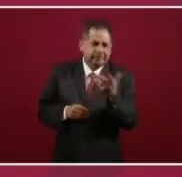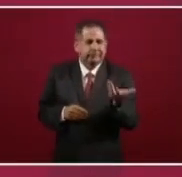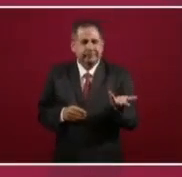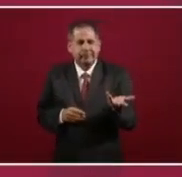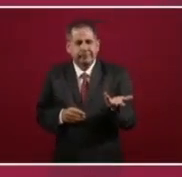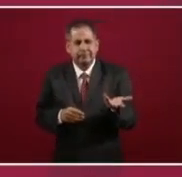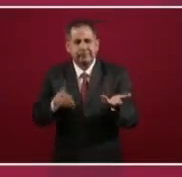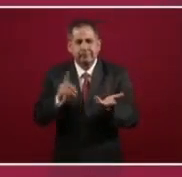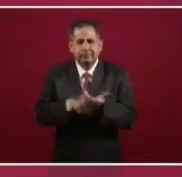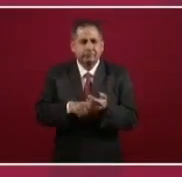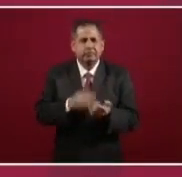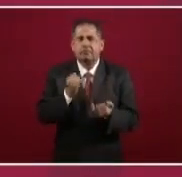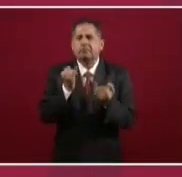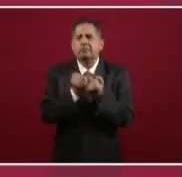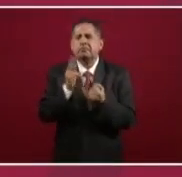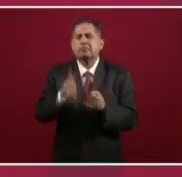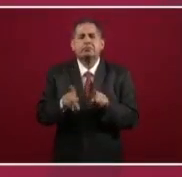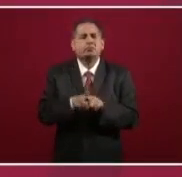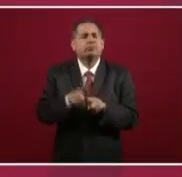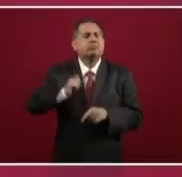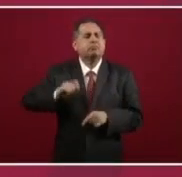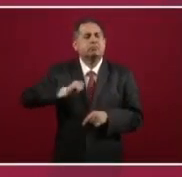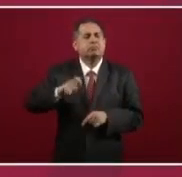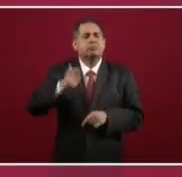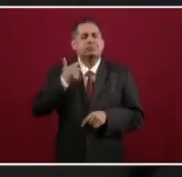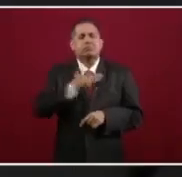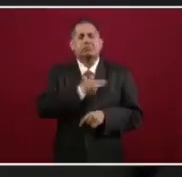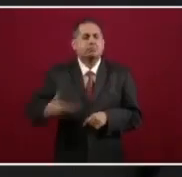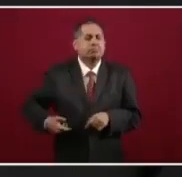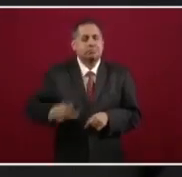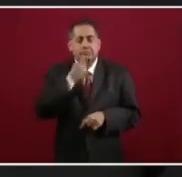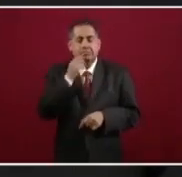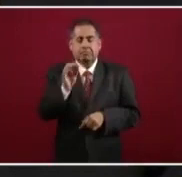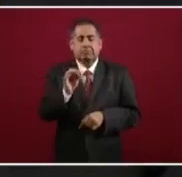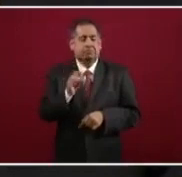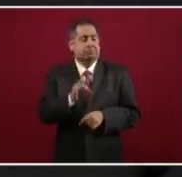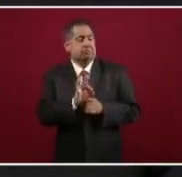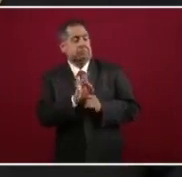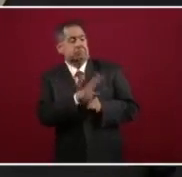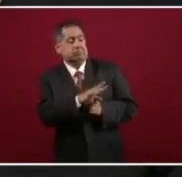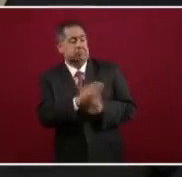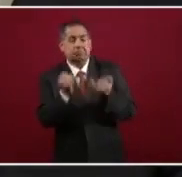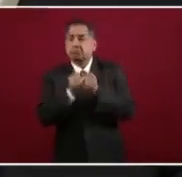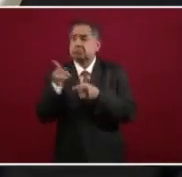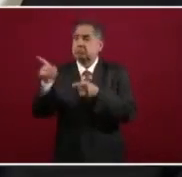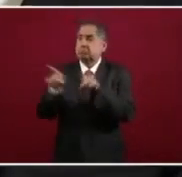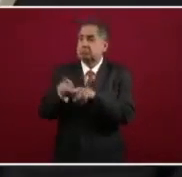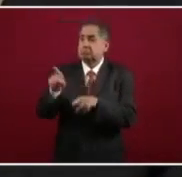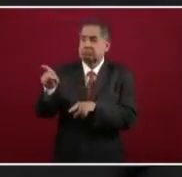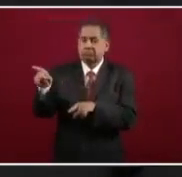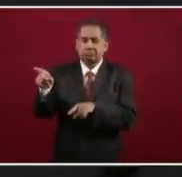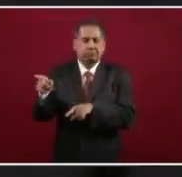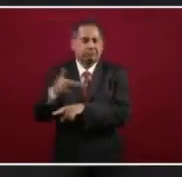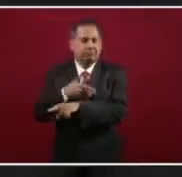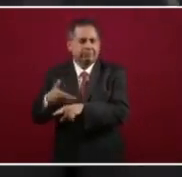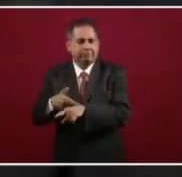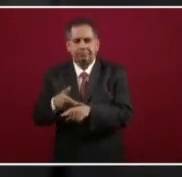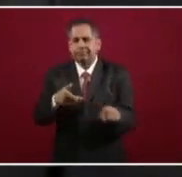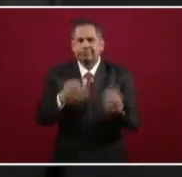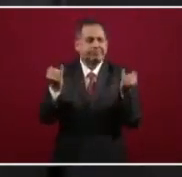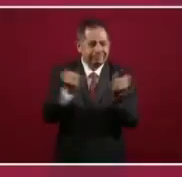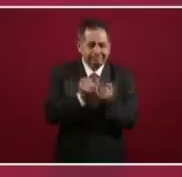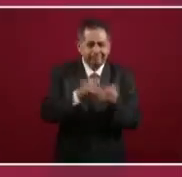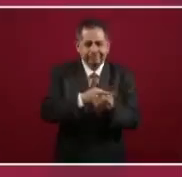enrollo la servilleta y eso así va a quedar pensaron y